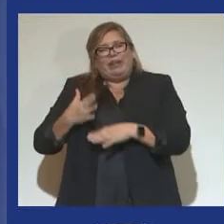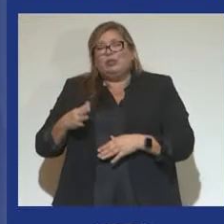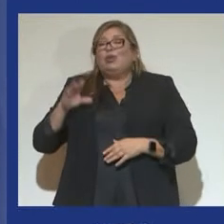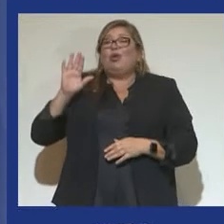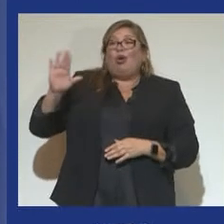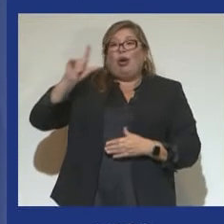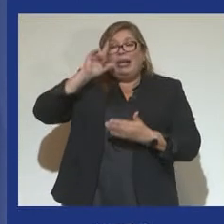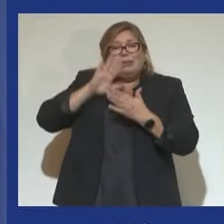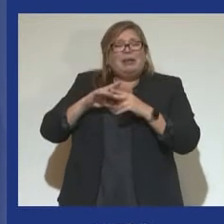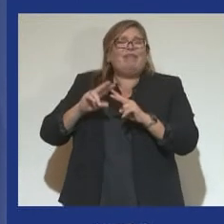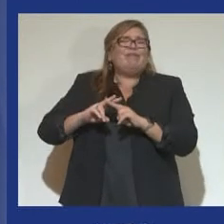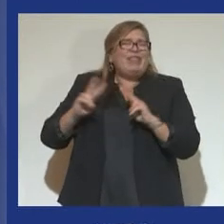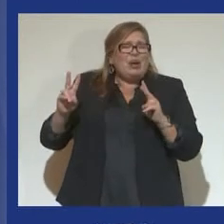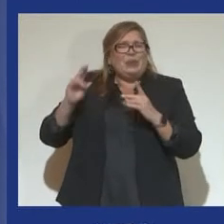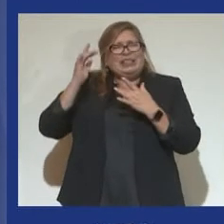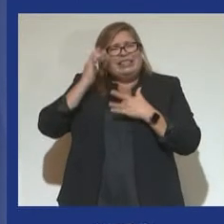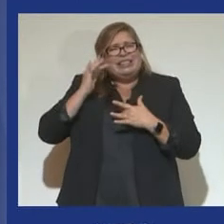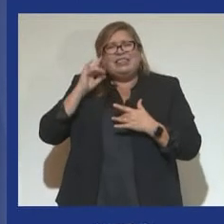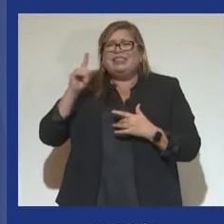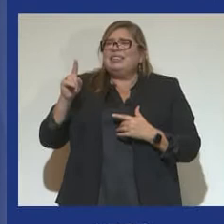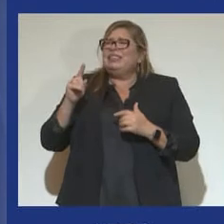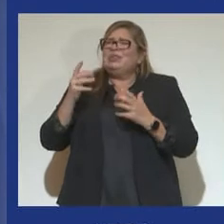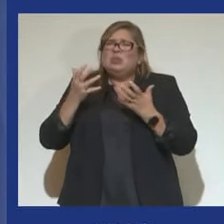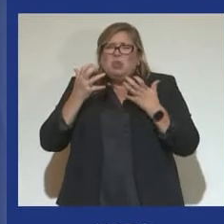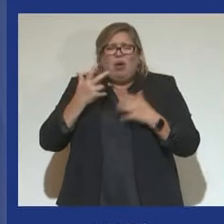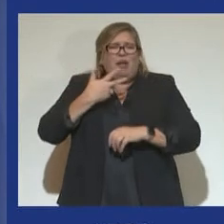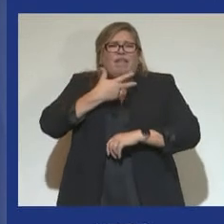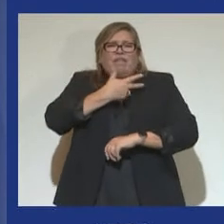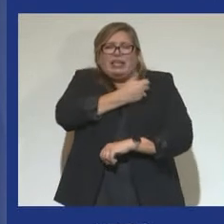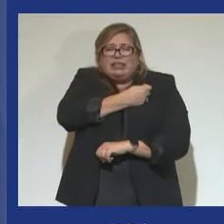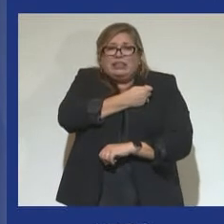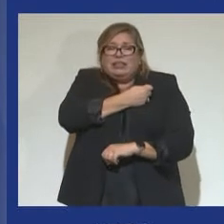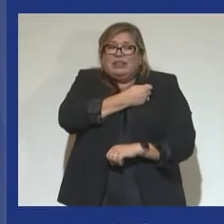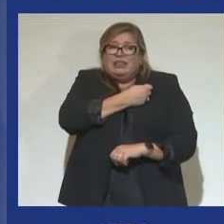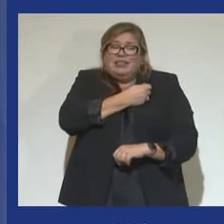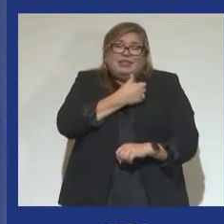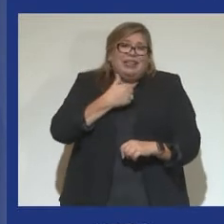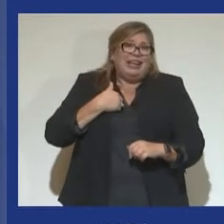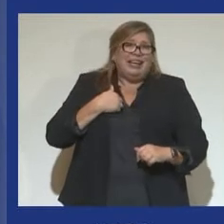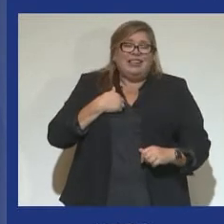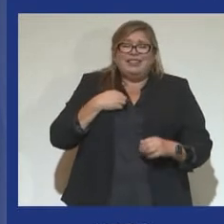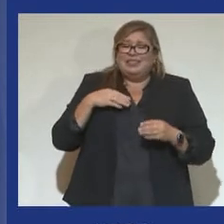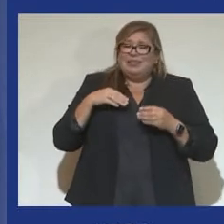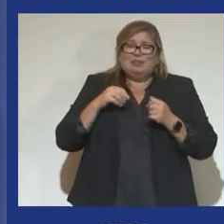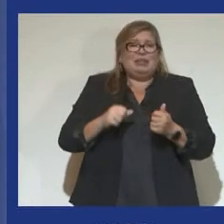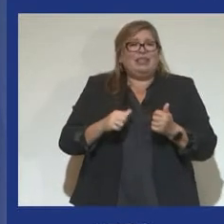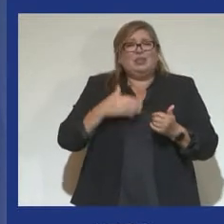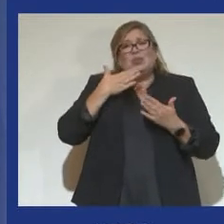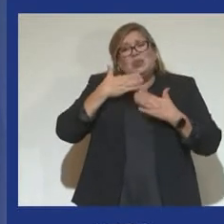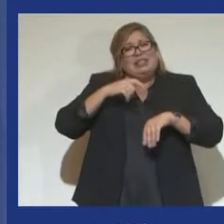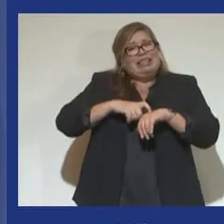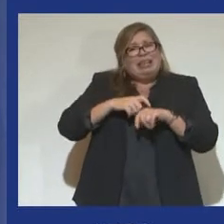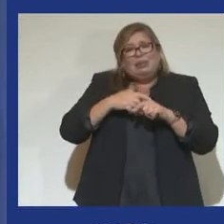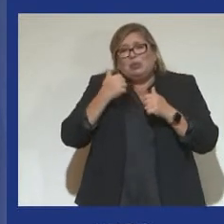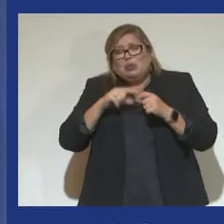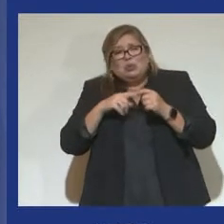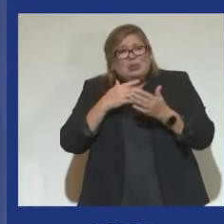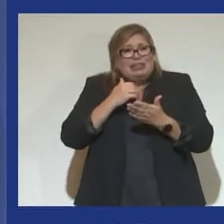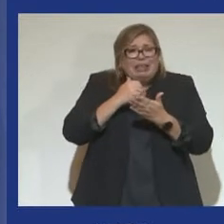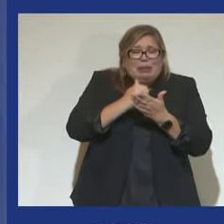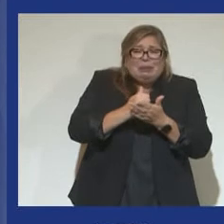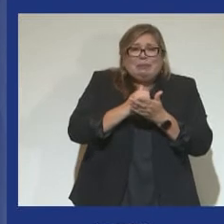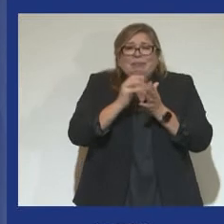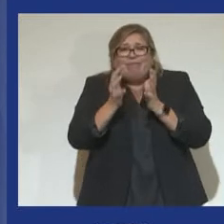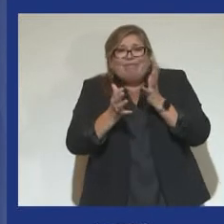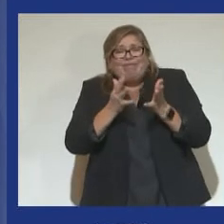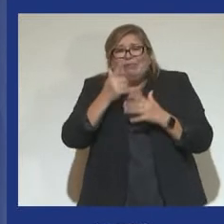me hice alcalde su marido está muy enferma está desesperado por obtener la vacuna y yo pasé mucho tiempo tratando de